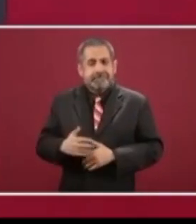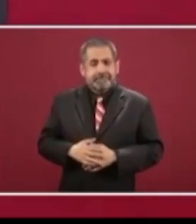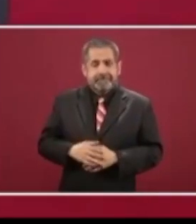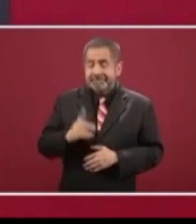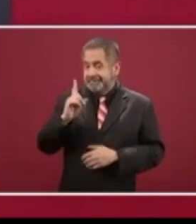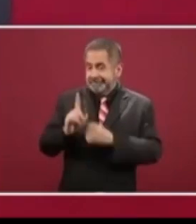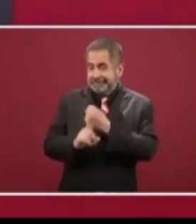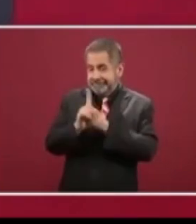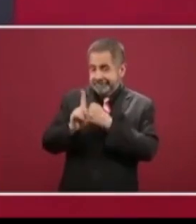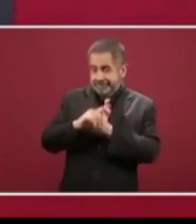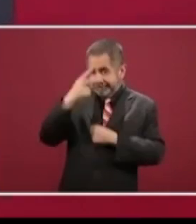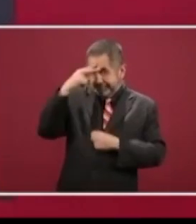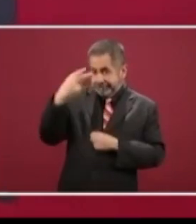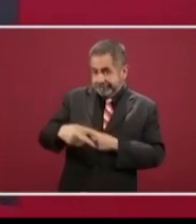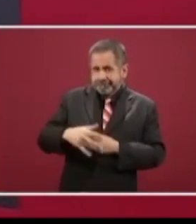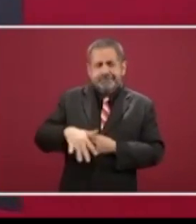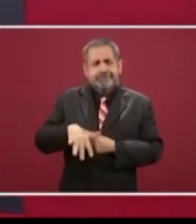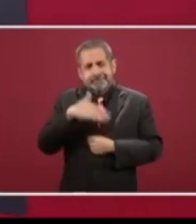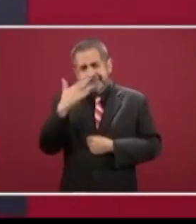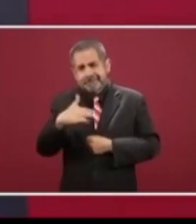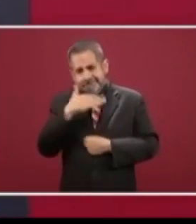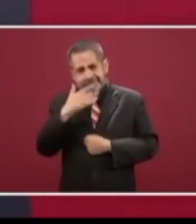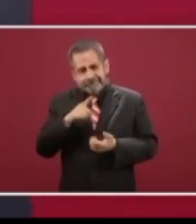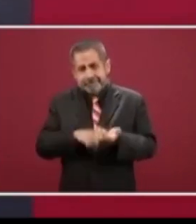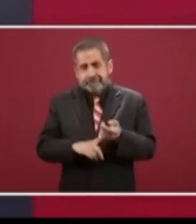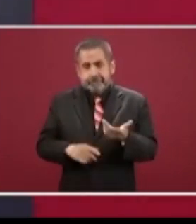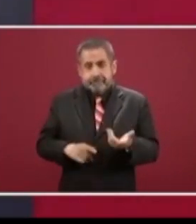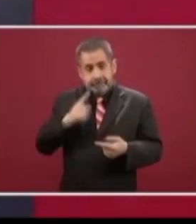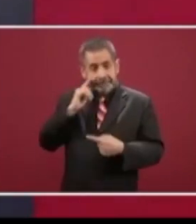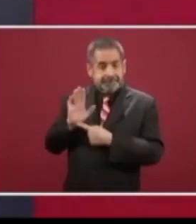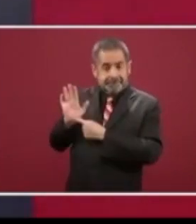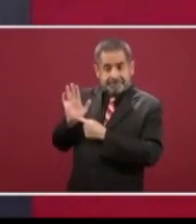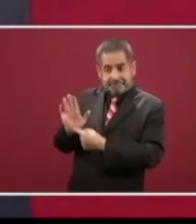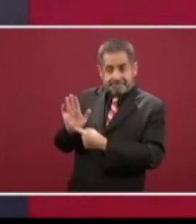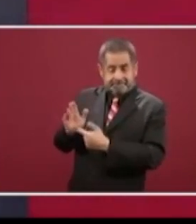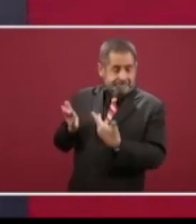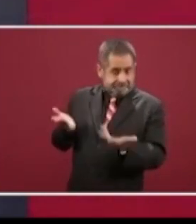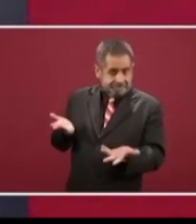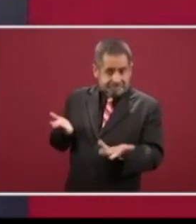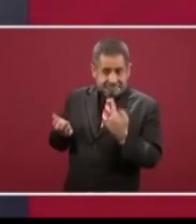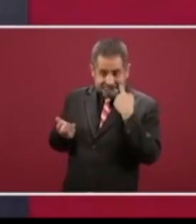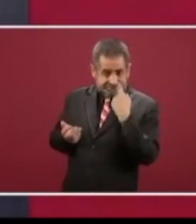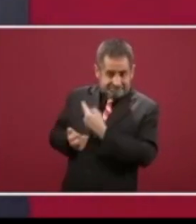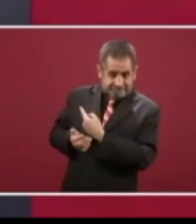de México era la corrupción. Y este es un ejemplo.